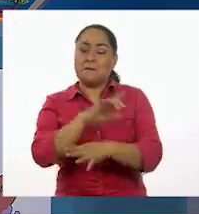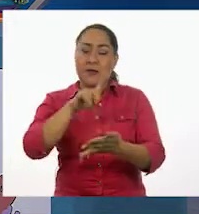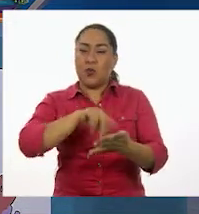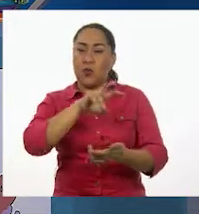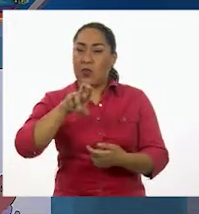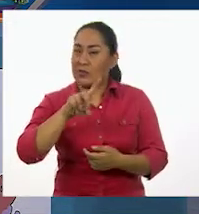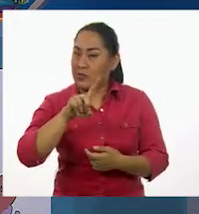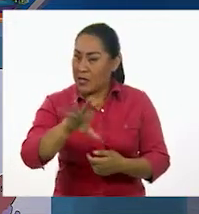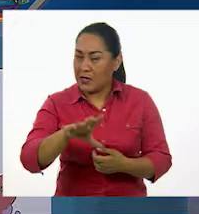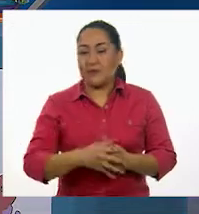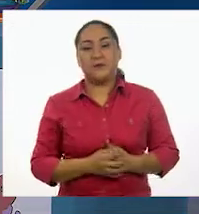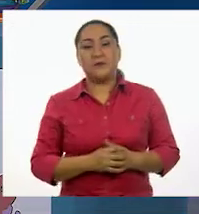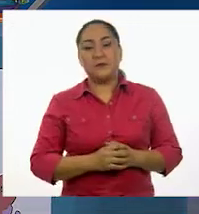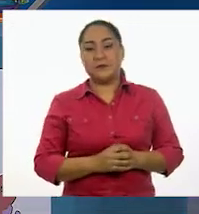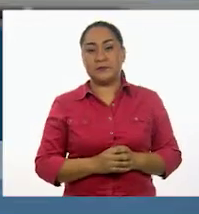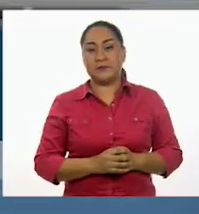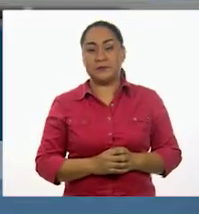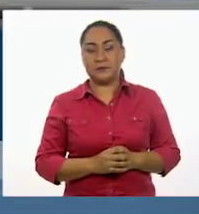1835.